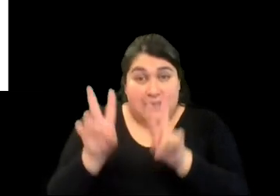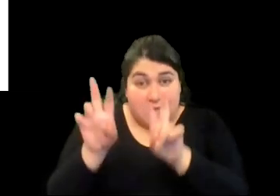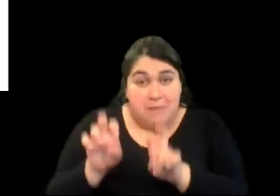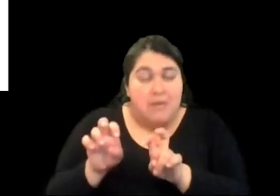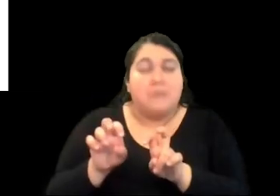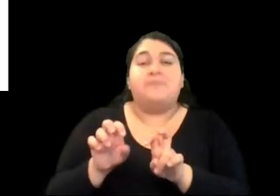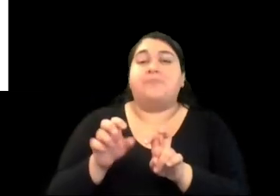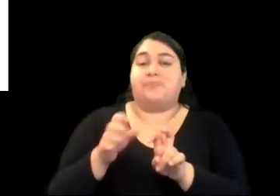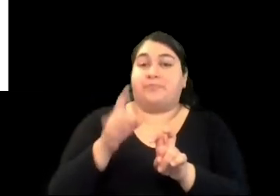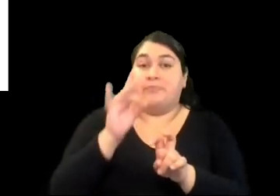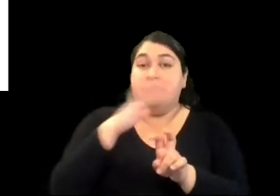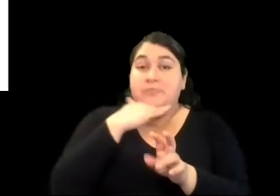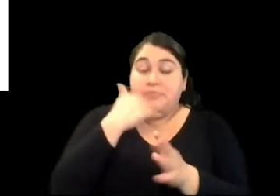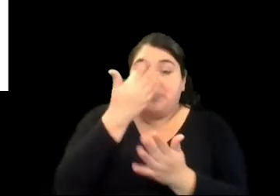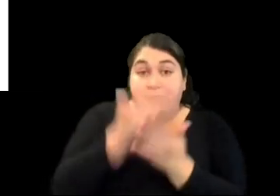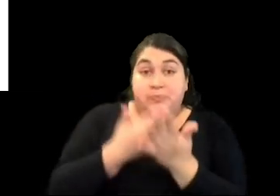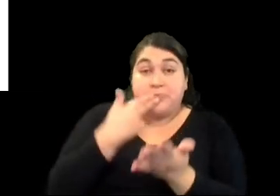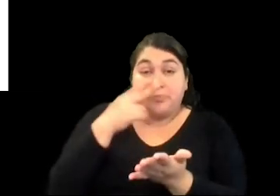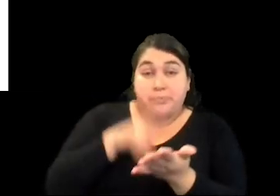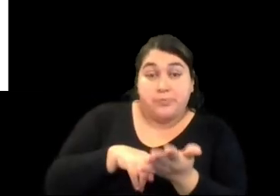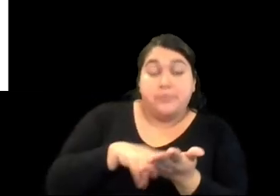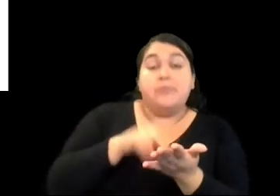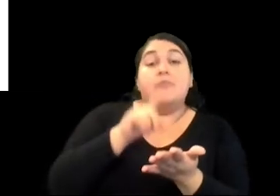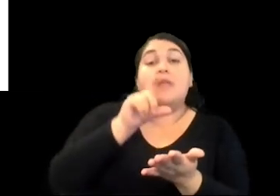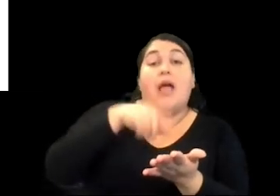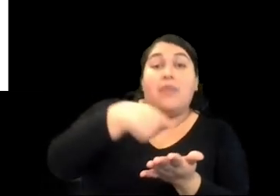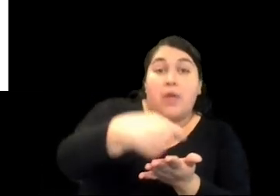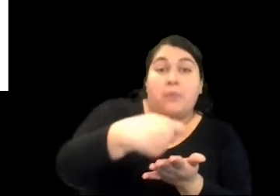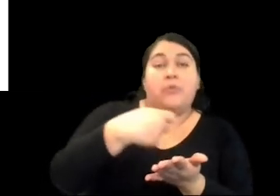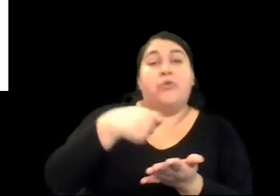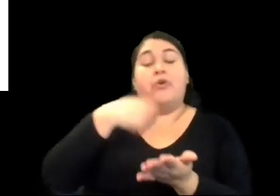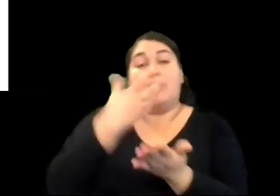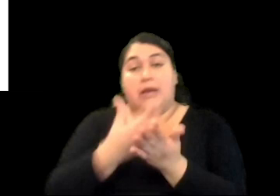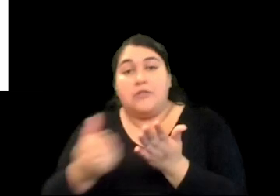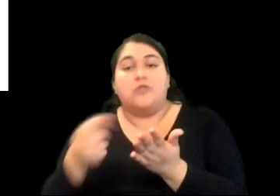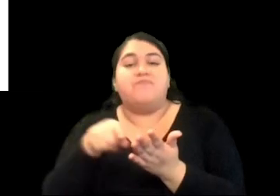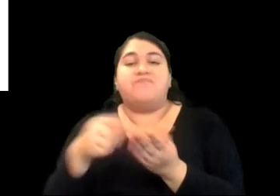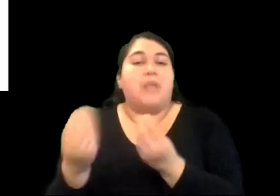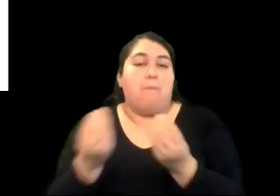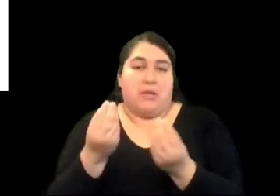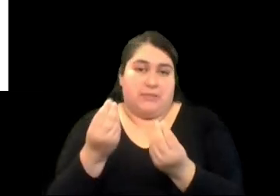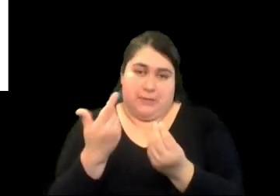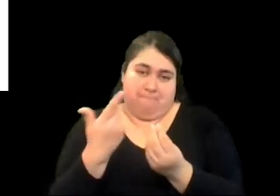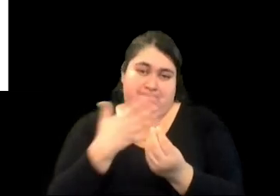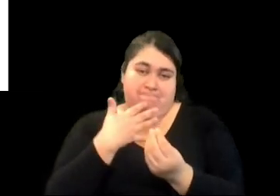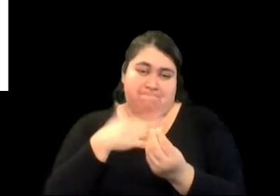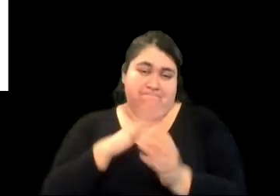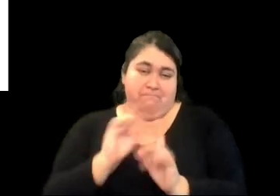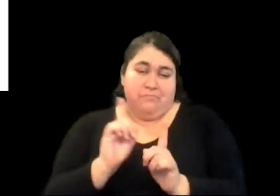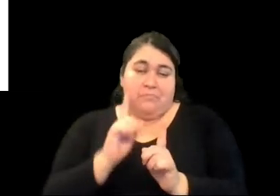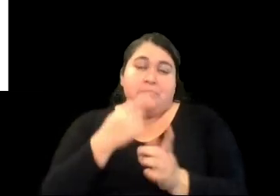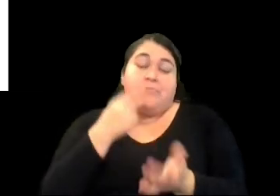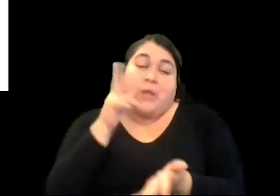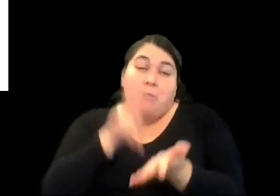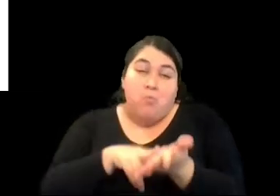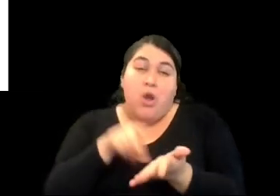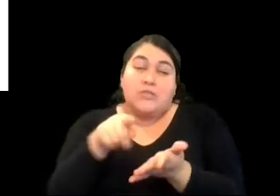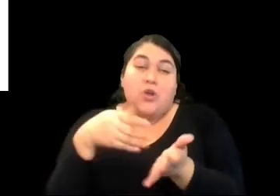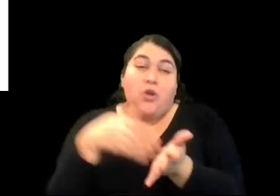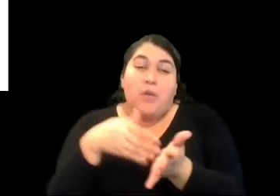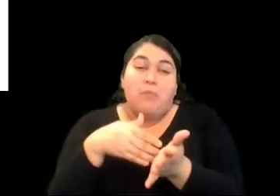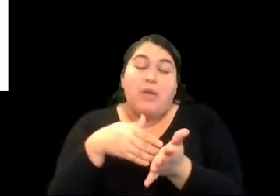de exteriorización del impuesto sobre los débitos y créditos, qué pasaría. De hecho, es un impuesto que llega a la